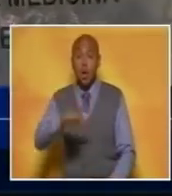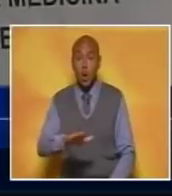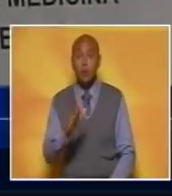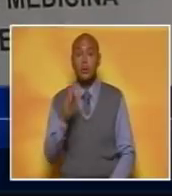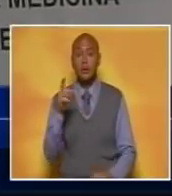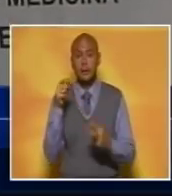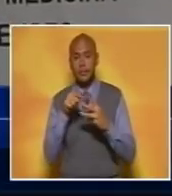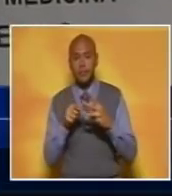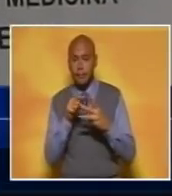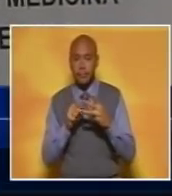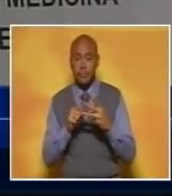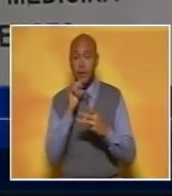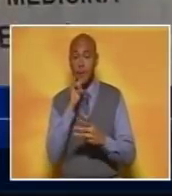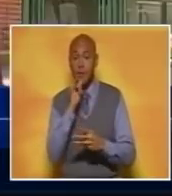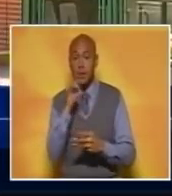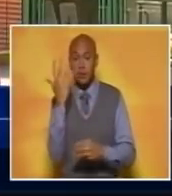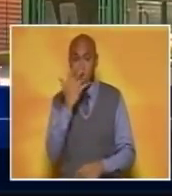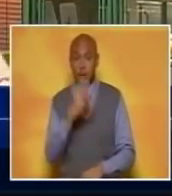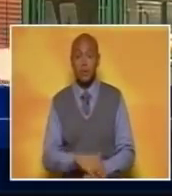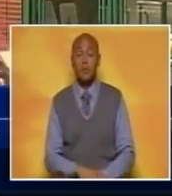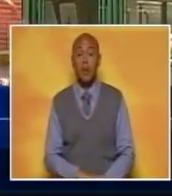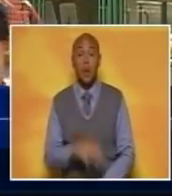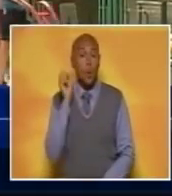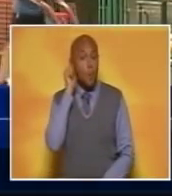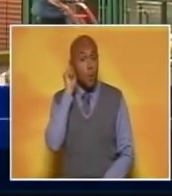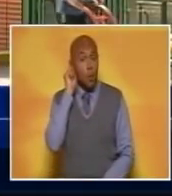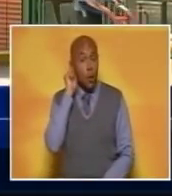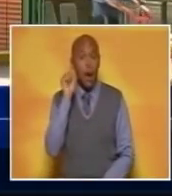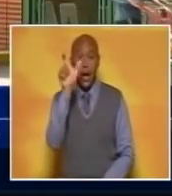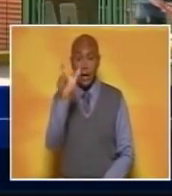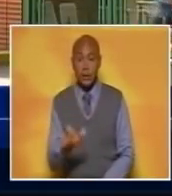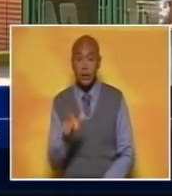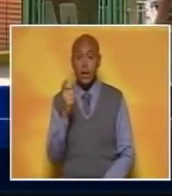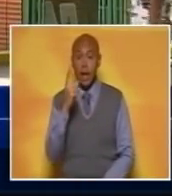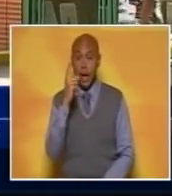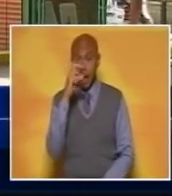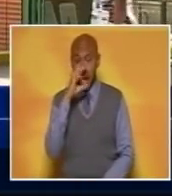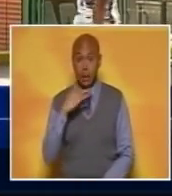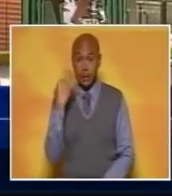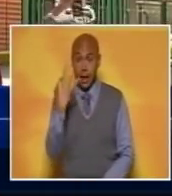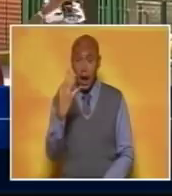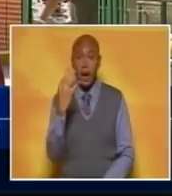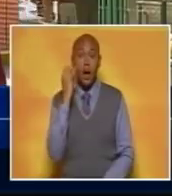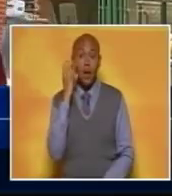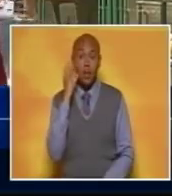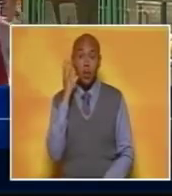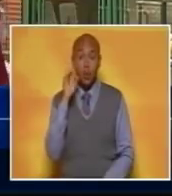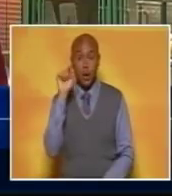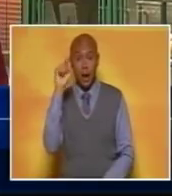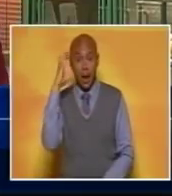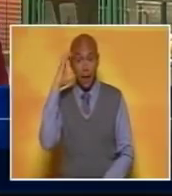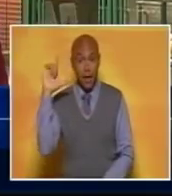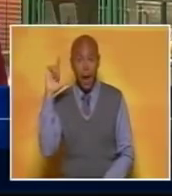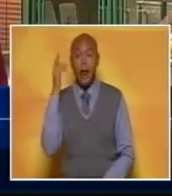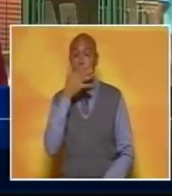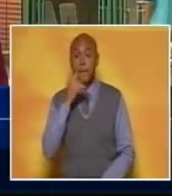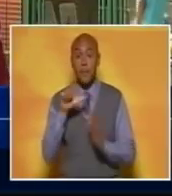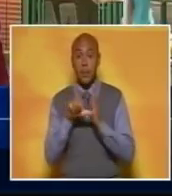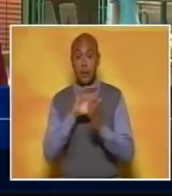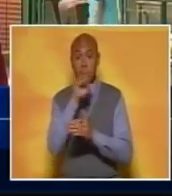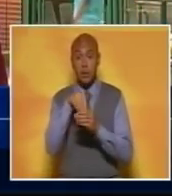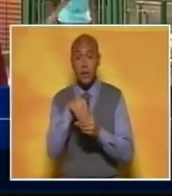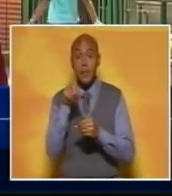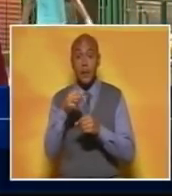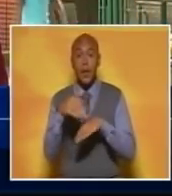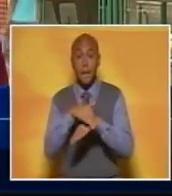esta información. Andrea Calderón era estudiante de 3er año de bachillerato en un colegio en La Candelaria. Será el Ministerio Público y el